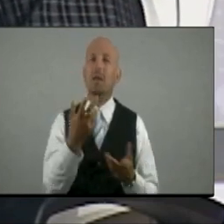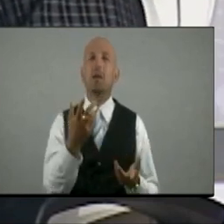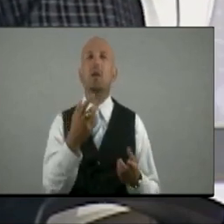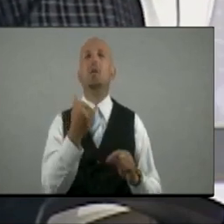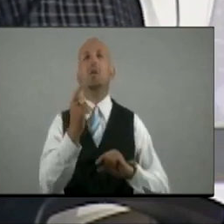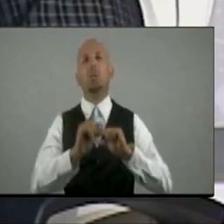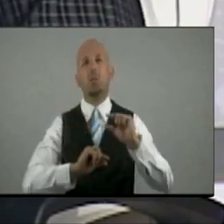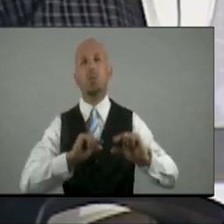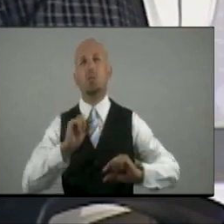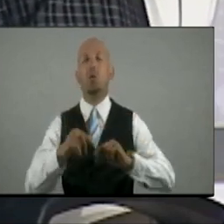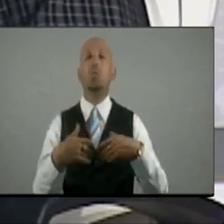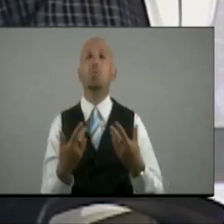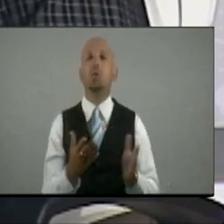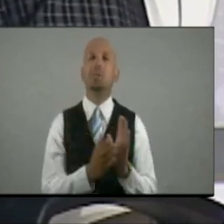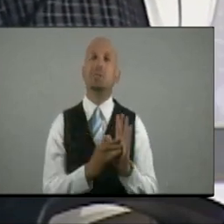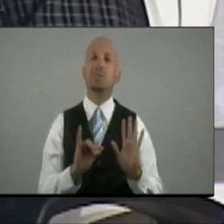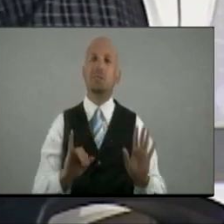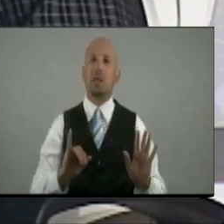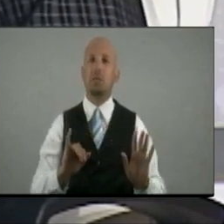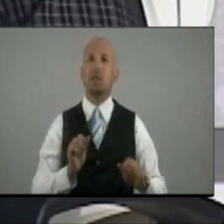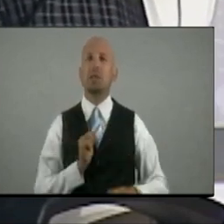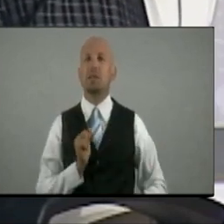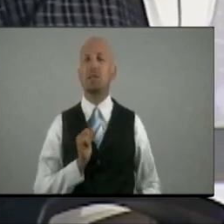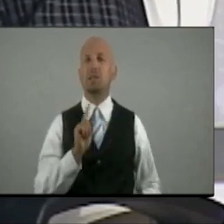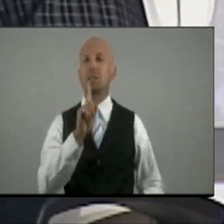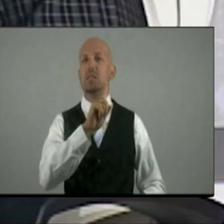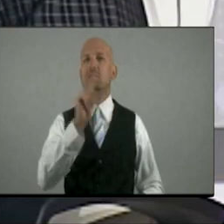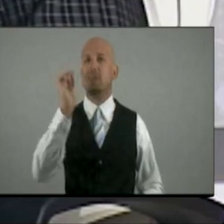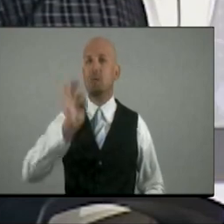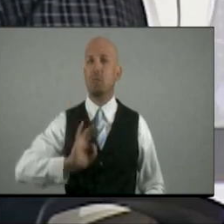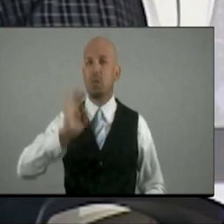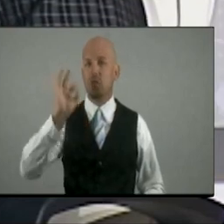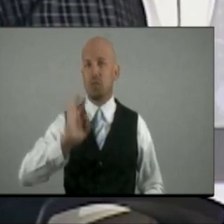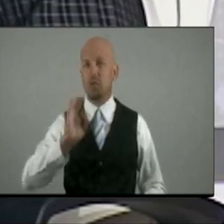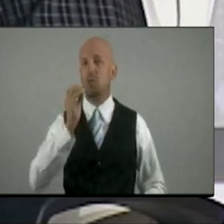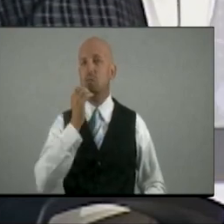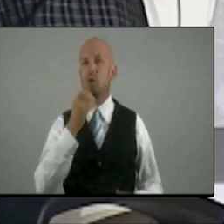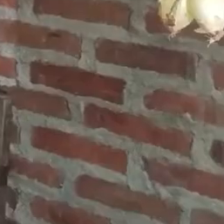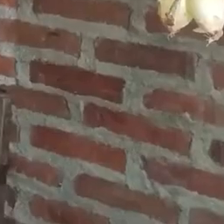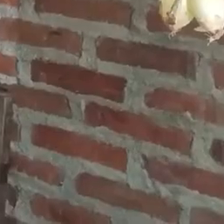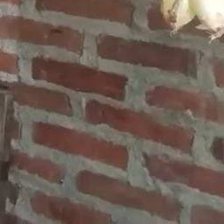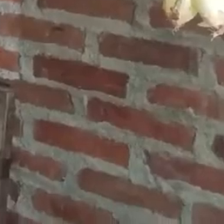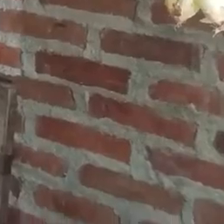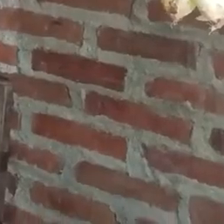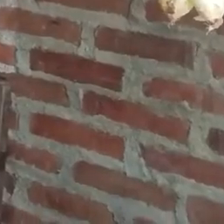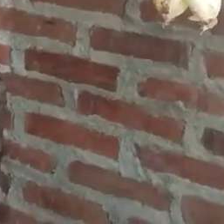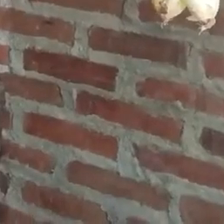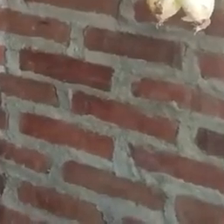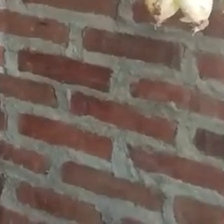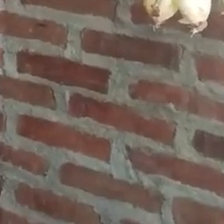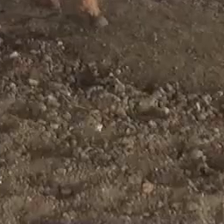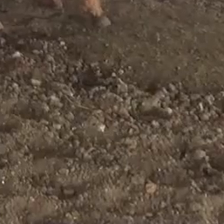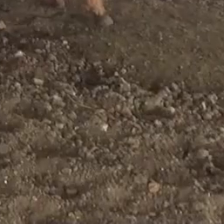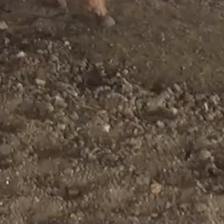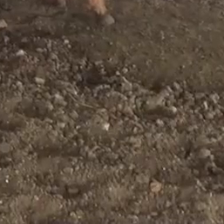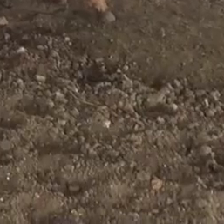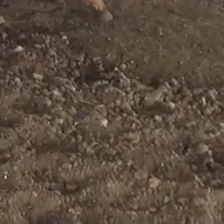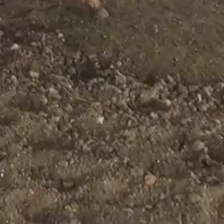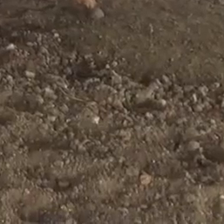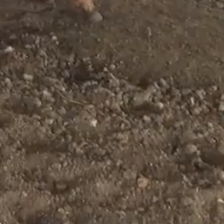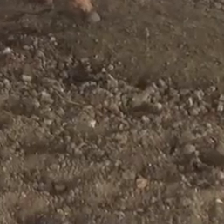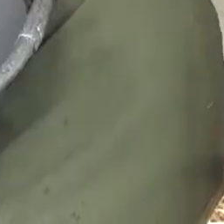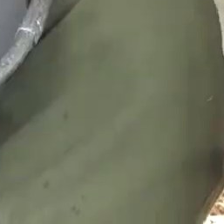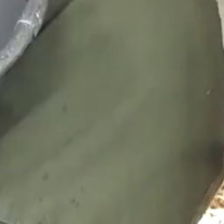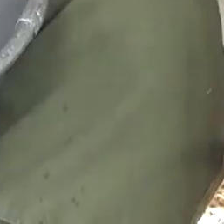acordado de los seis meses de tener el 100% de nuestro organismo bancalizado la delegación provincial de la agricultura